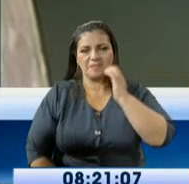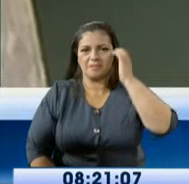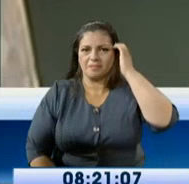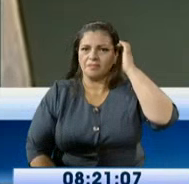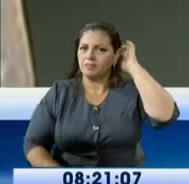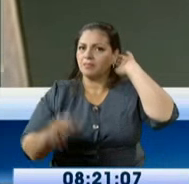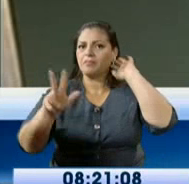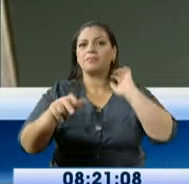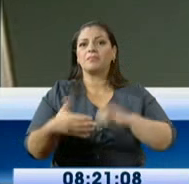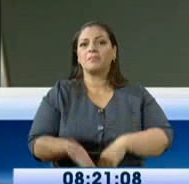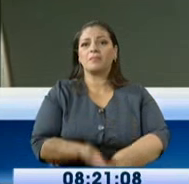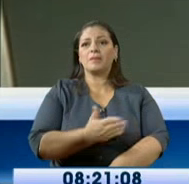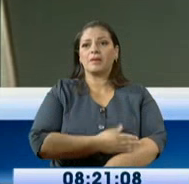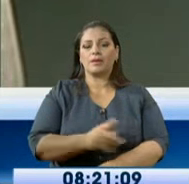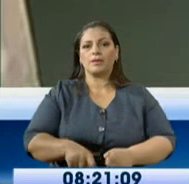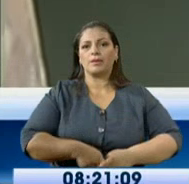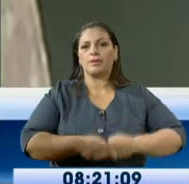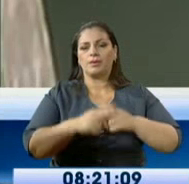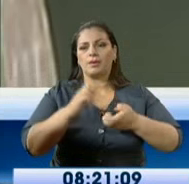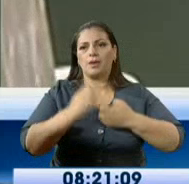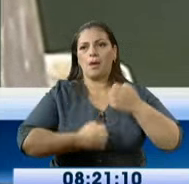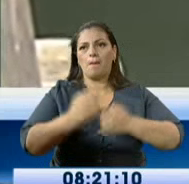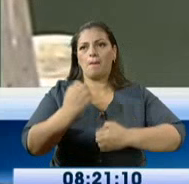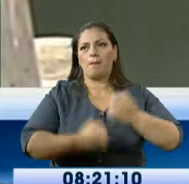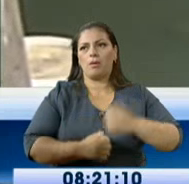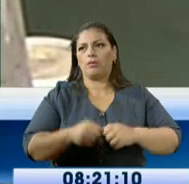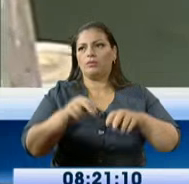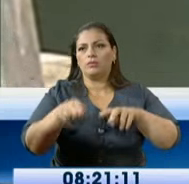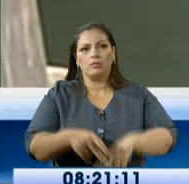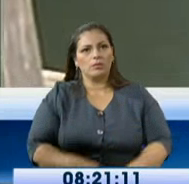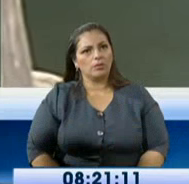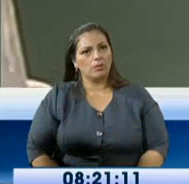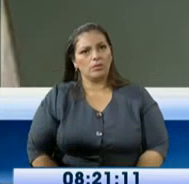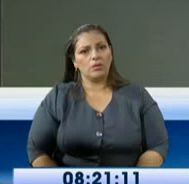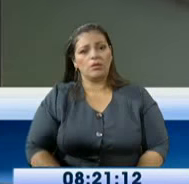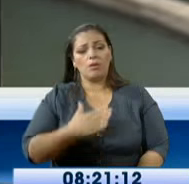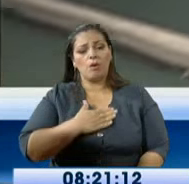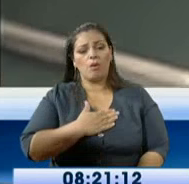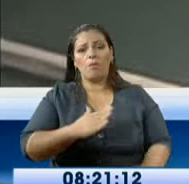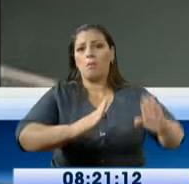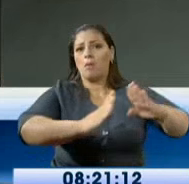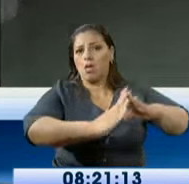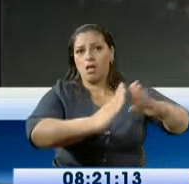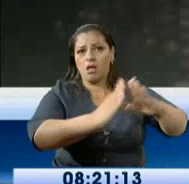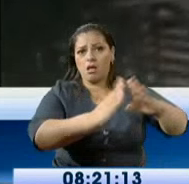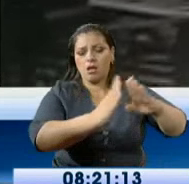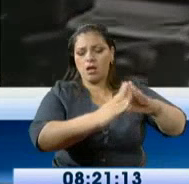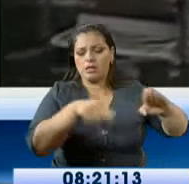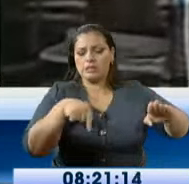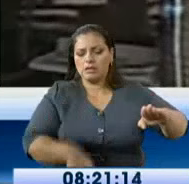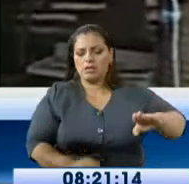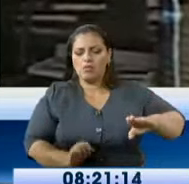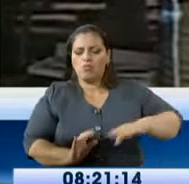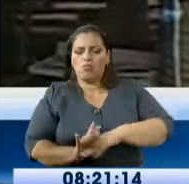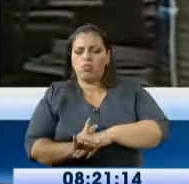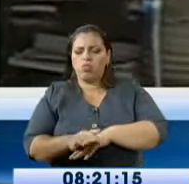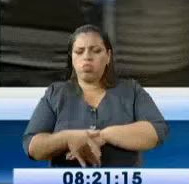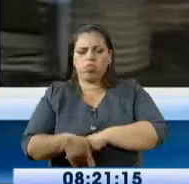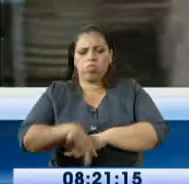sea que, mire, las alcantarillas no han funcionado nunca, porque se llenaron y estaban al tope. Ahorita que ya hace tres meses se han